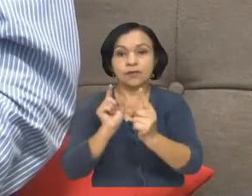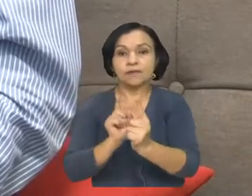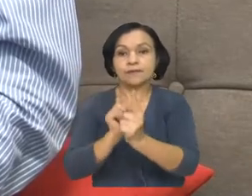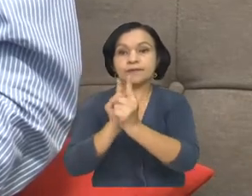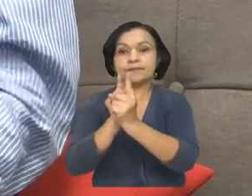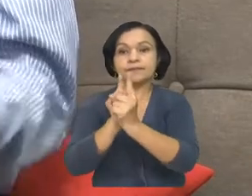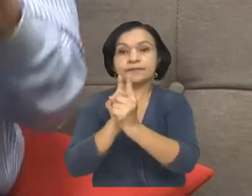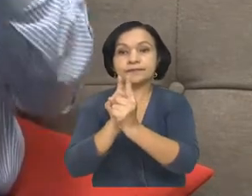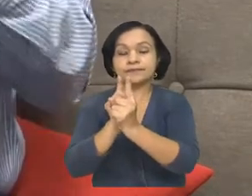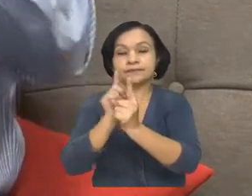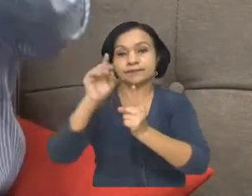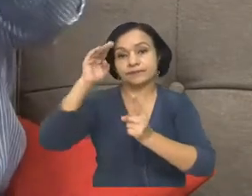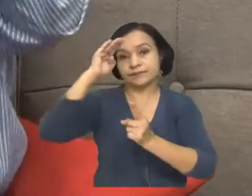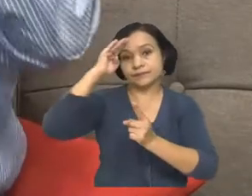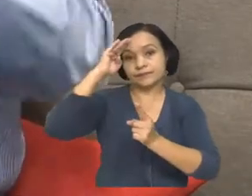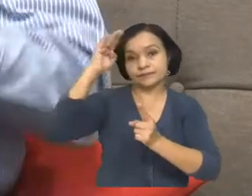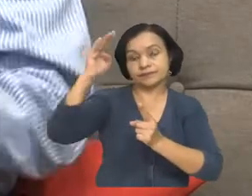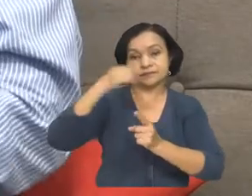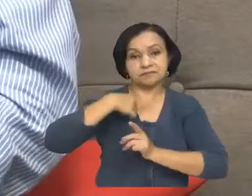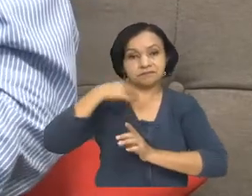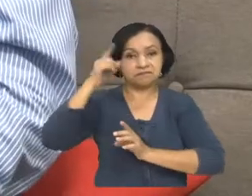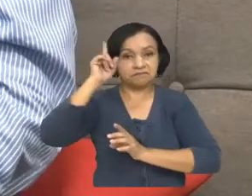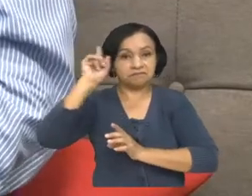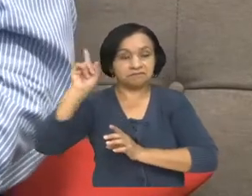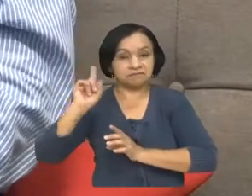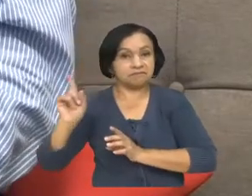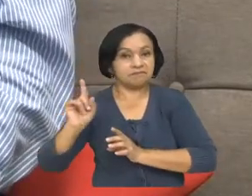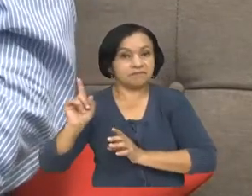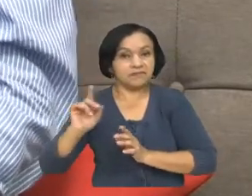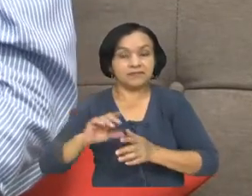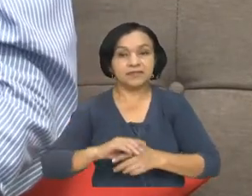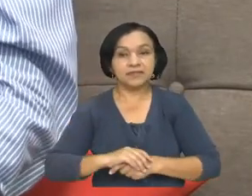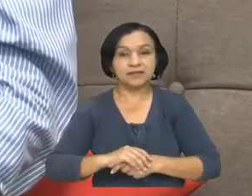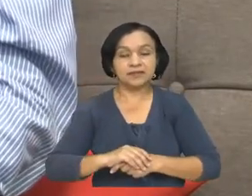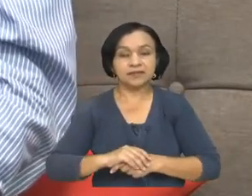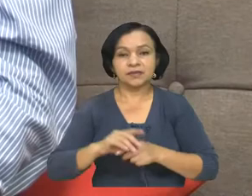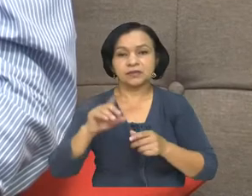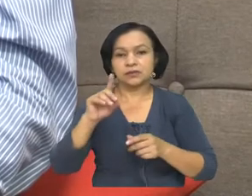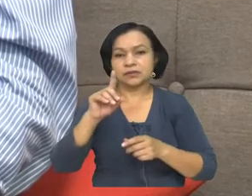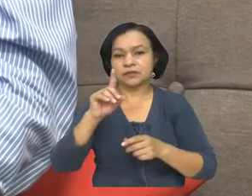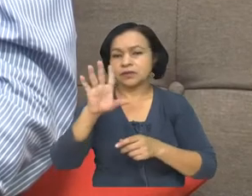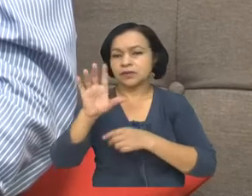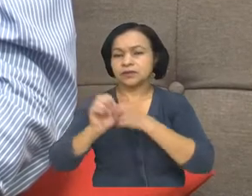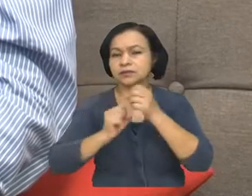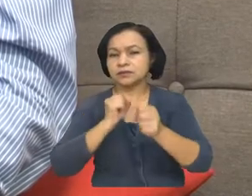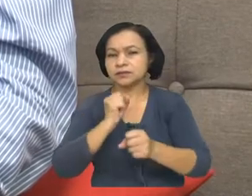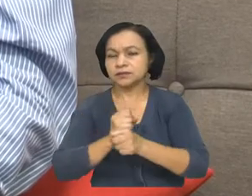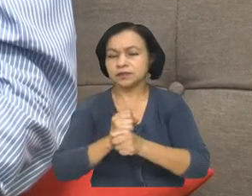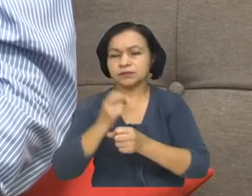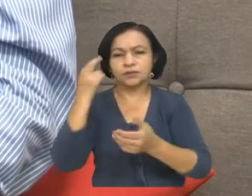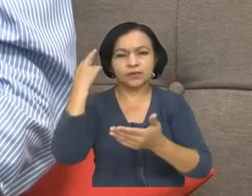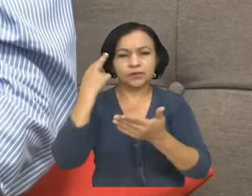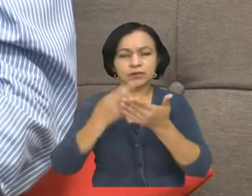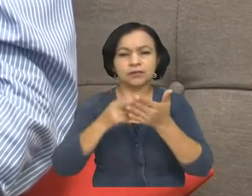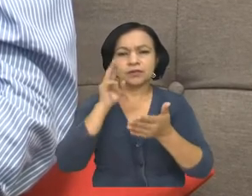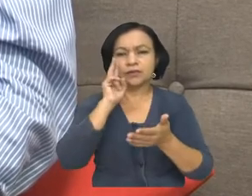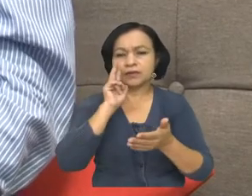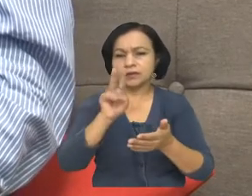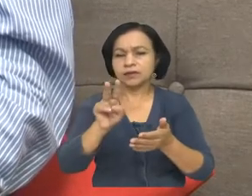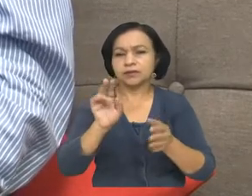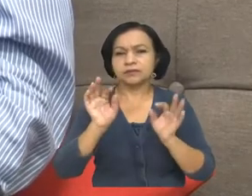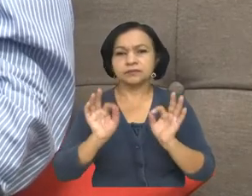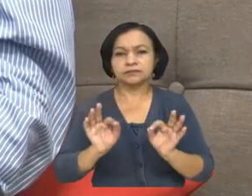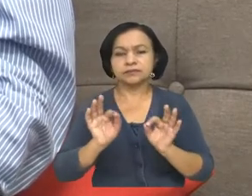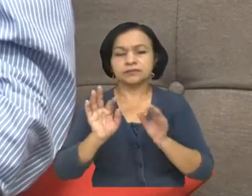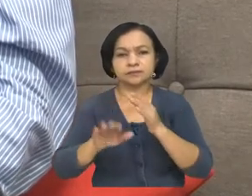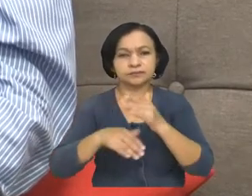estaba, era como el jefe. Yo no sabía, pues, porque acuérdate que la edad de mí era 15 años, pero lo recuerdo bien que después